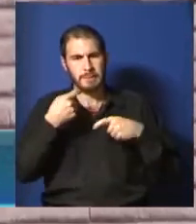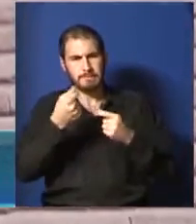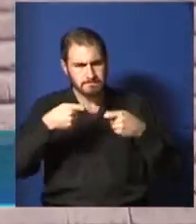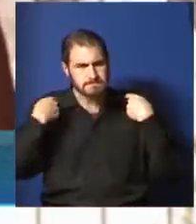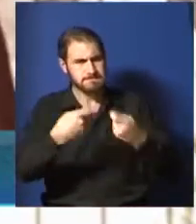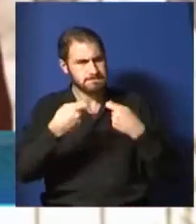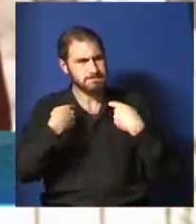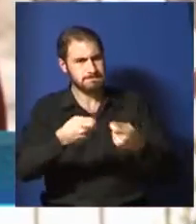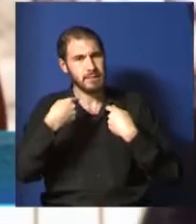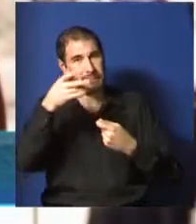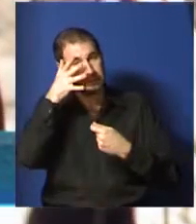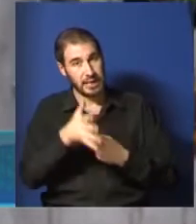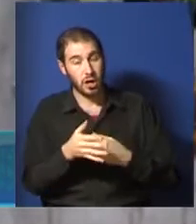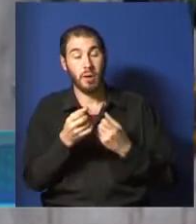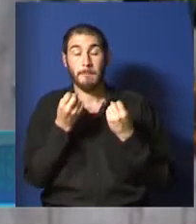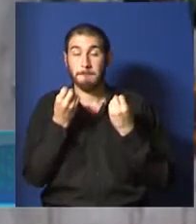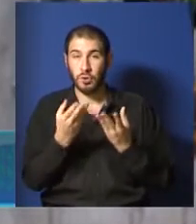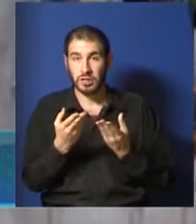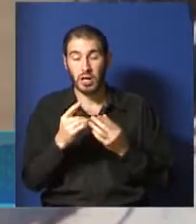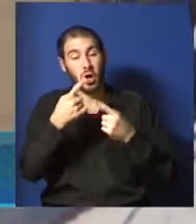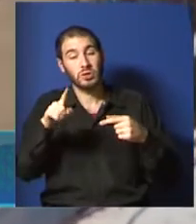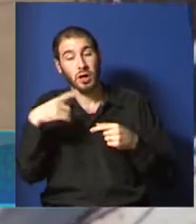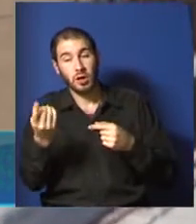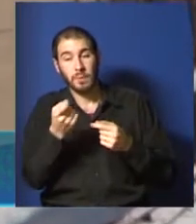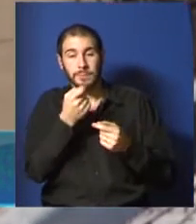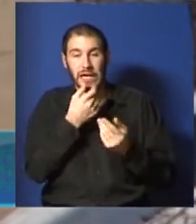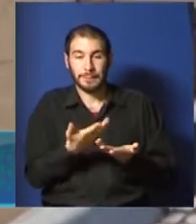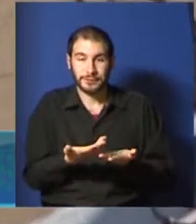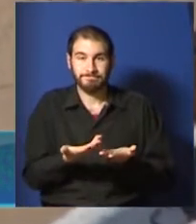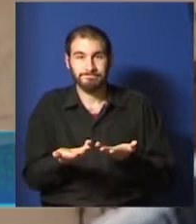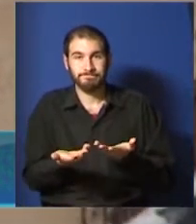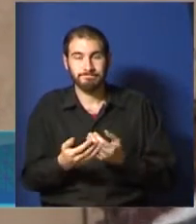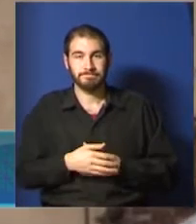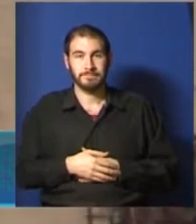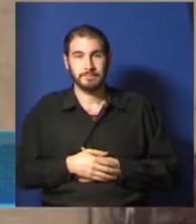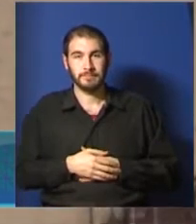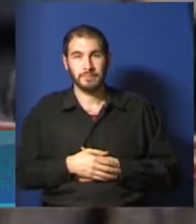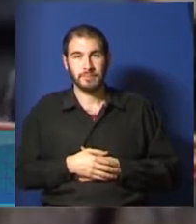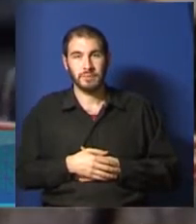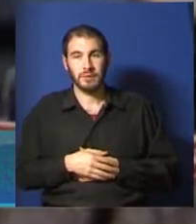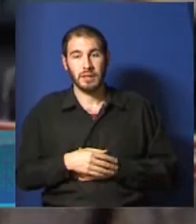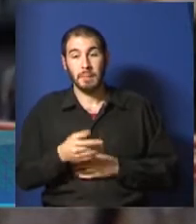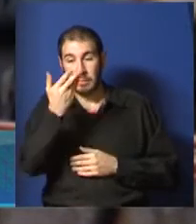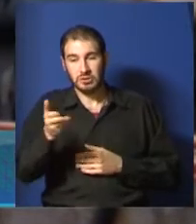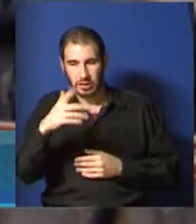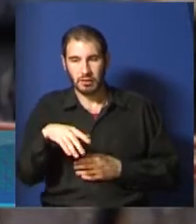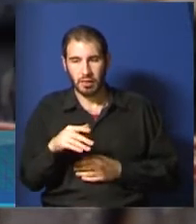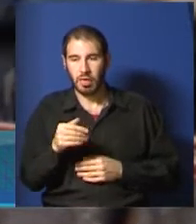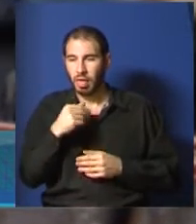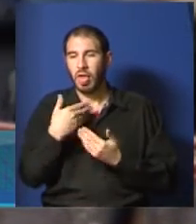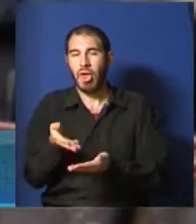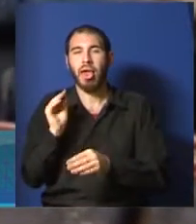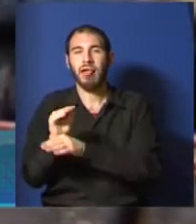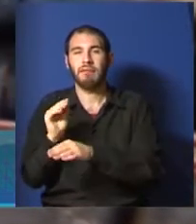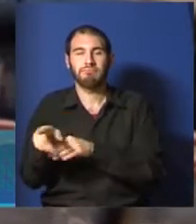esto. Porque si no, lo otro es decir, bueno, para conformar a la gente, vamos